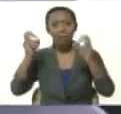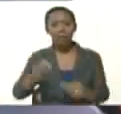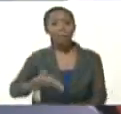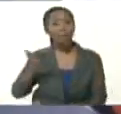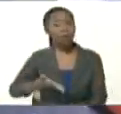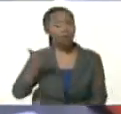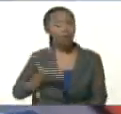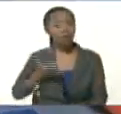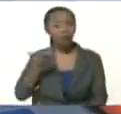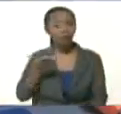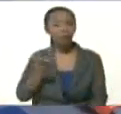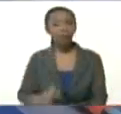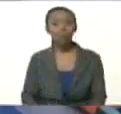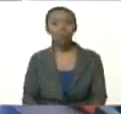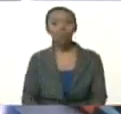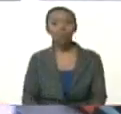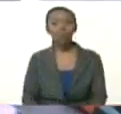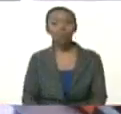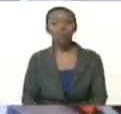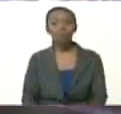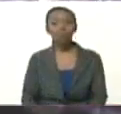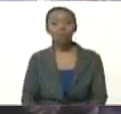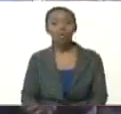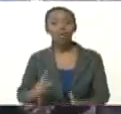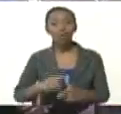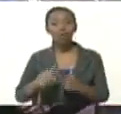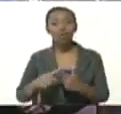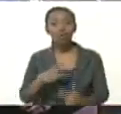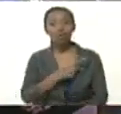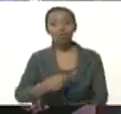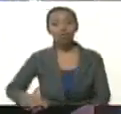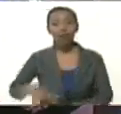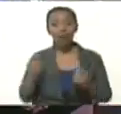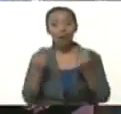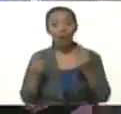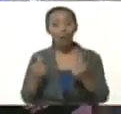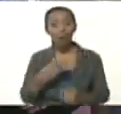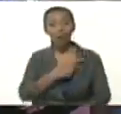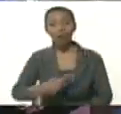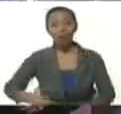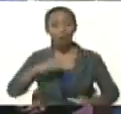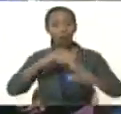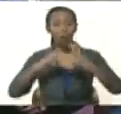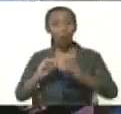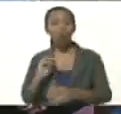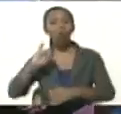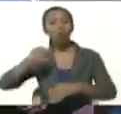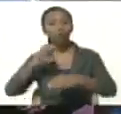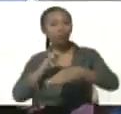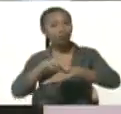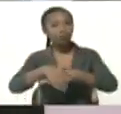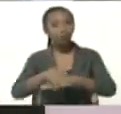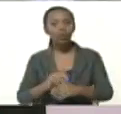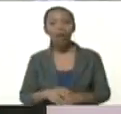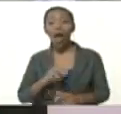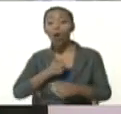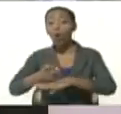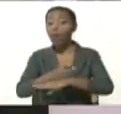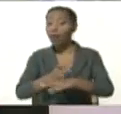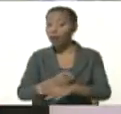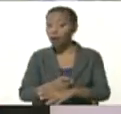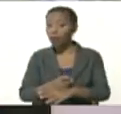demasiado importante. Entonces el vicepresidente de Economía, el vicepresidente de Comunicación, Jorge Rodríguez, el gobierno como